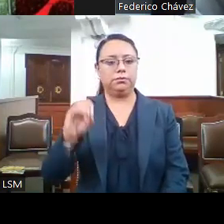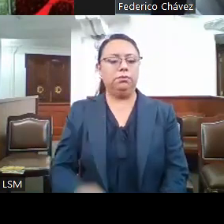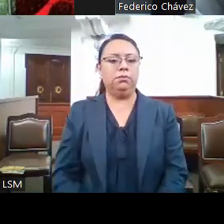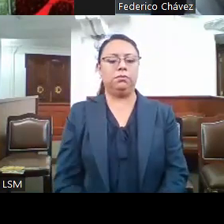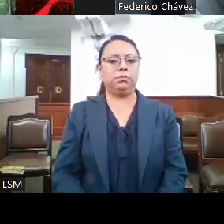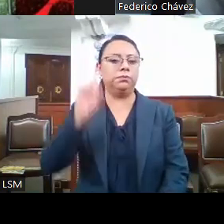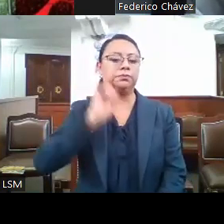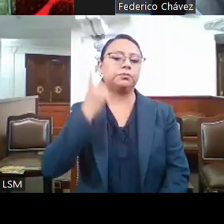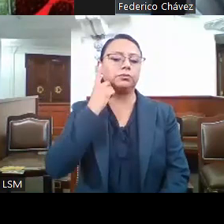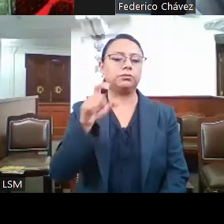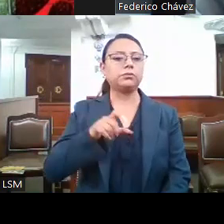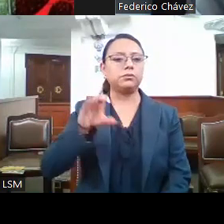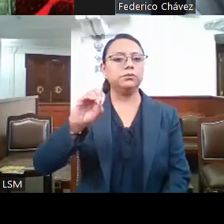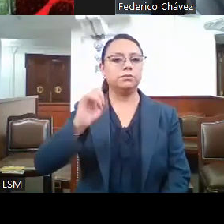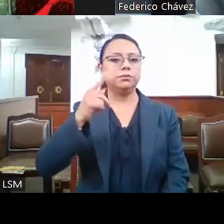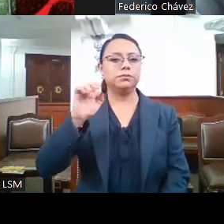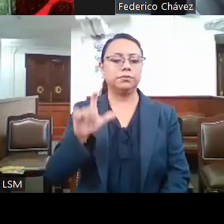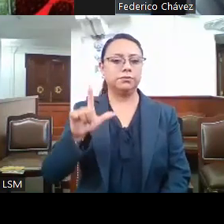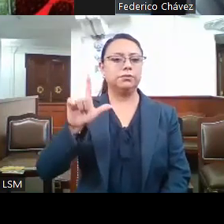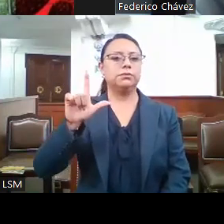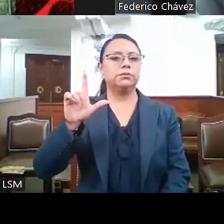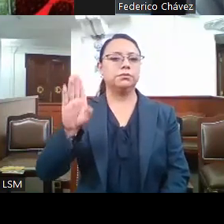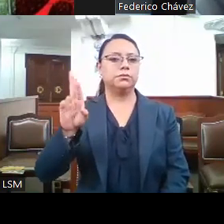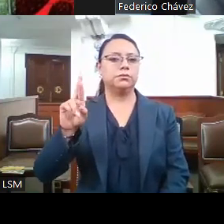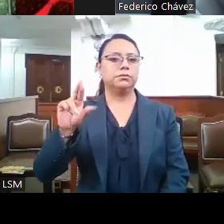Diputada Xóchitl Bravo Espinosa.